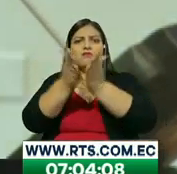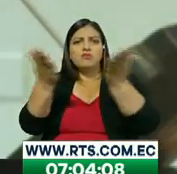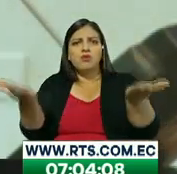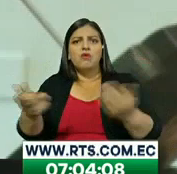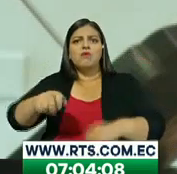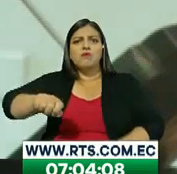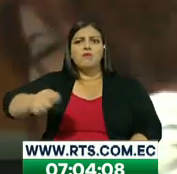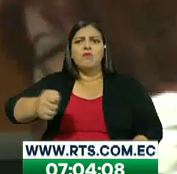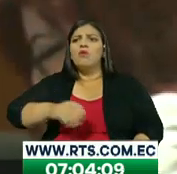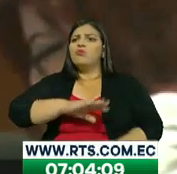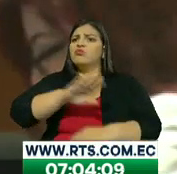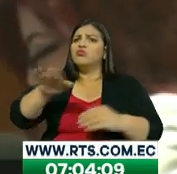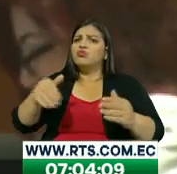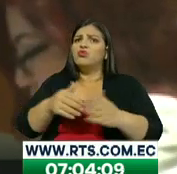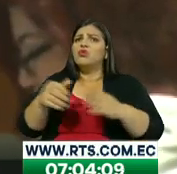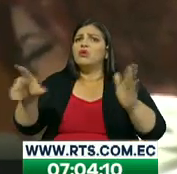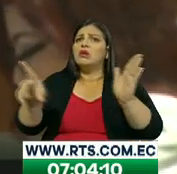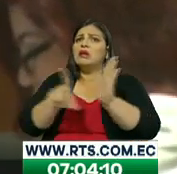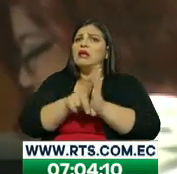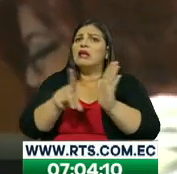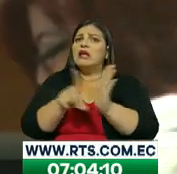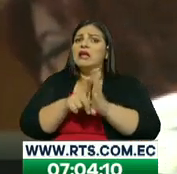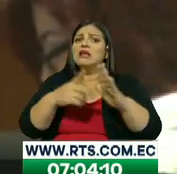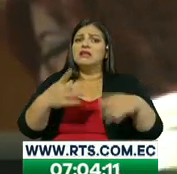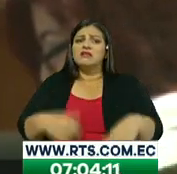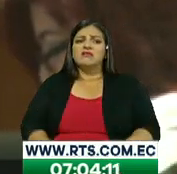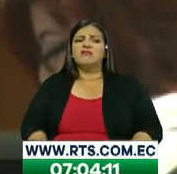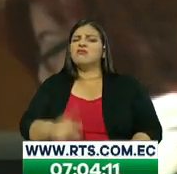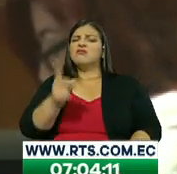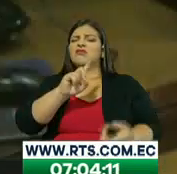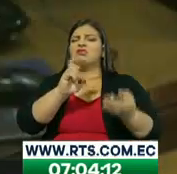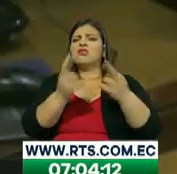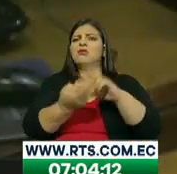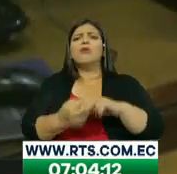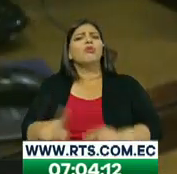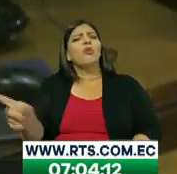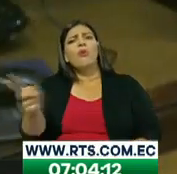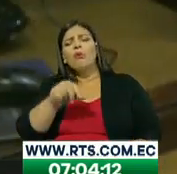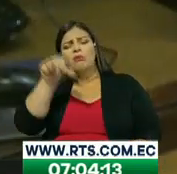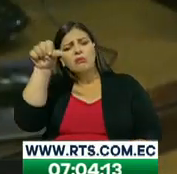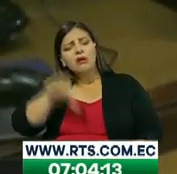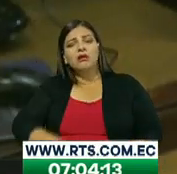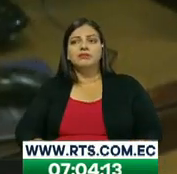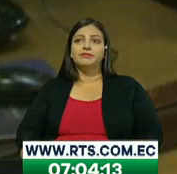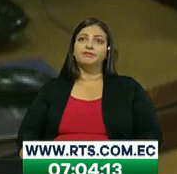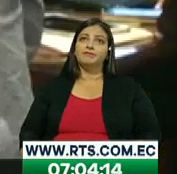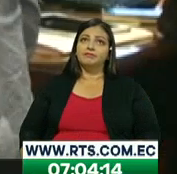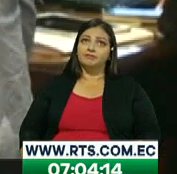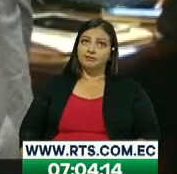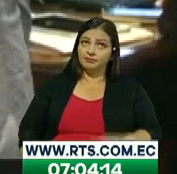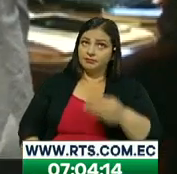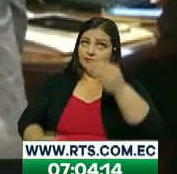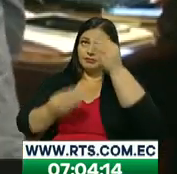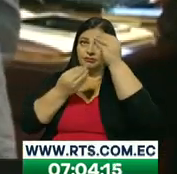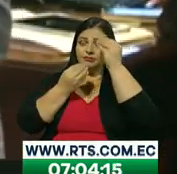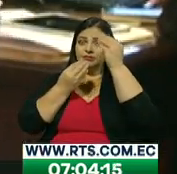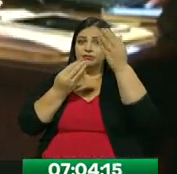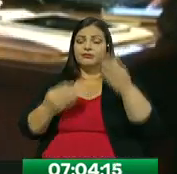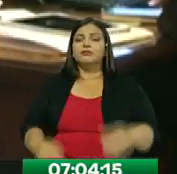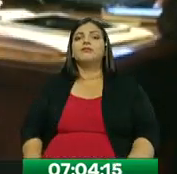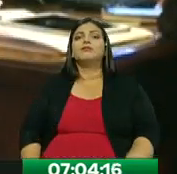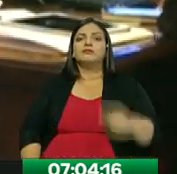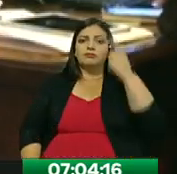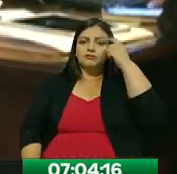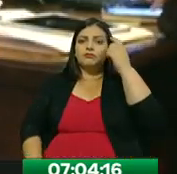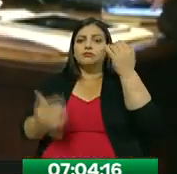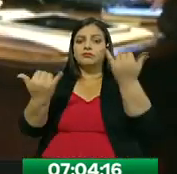de comunicación. Pero el debate en su mayoría remarcaba que pese a las reformas, la ley no es perfecta. Sin embargo, aseguraron que sin lugar a duda es mejor que la